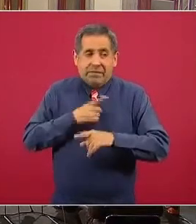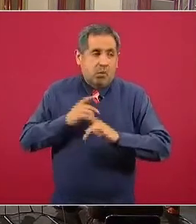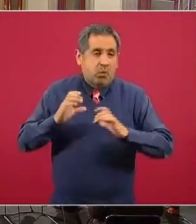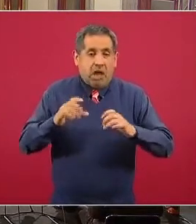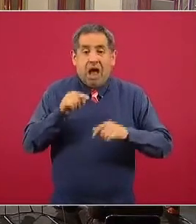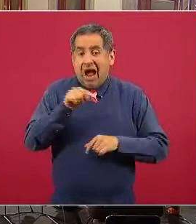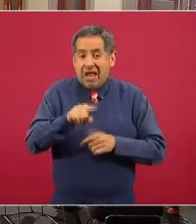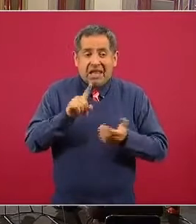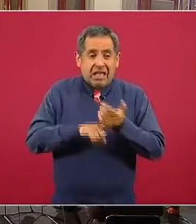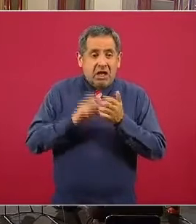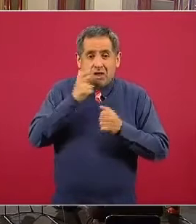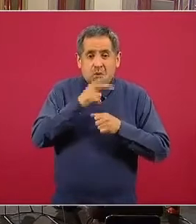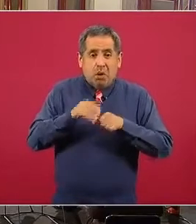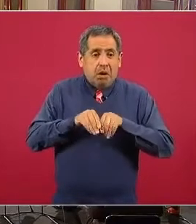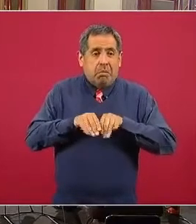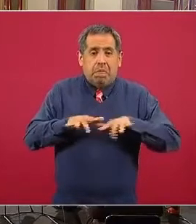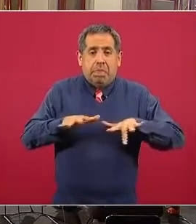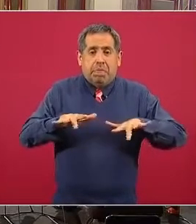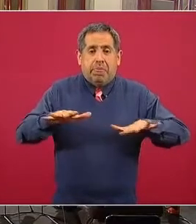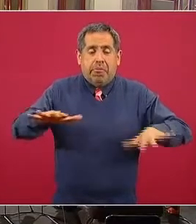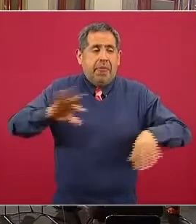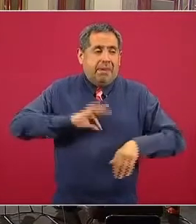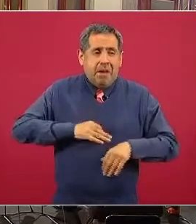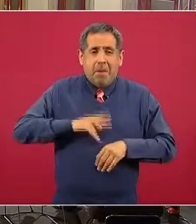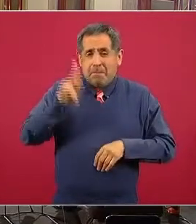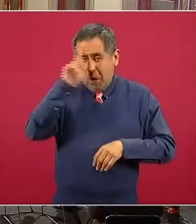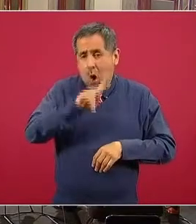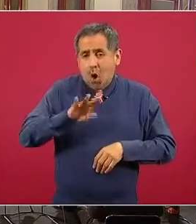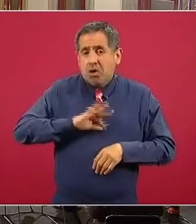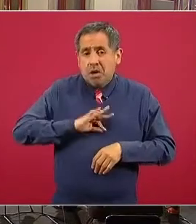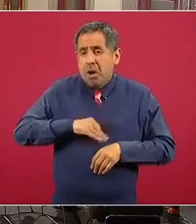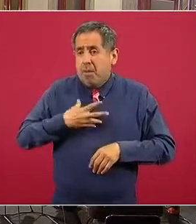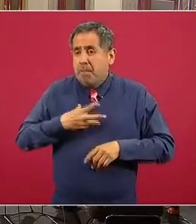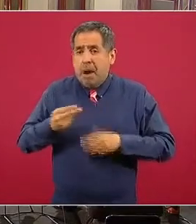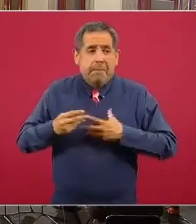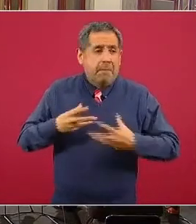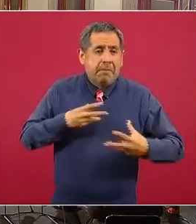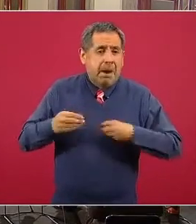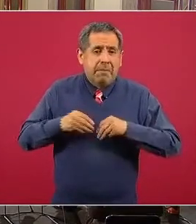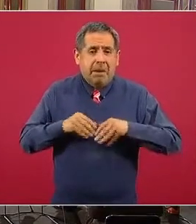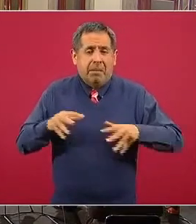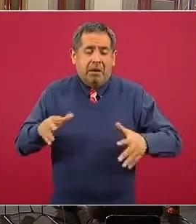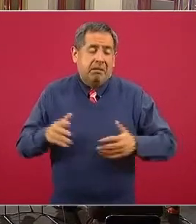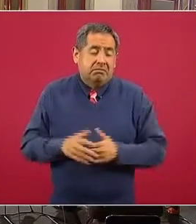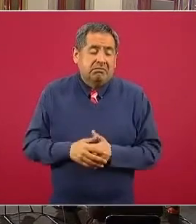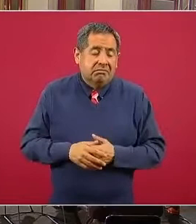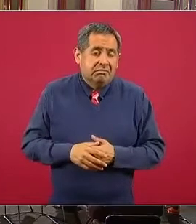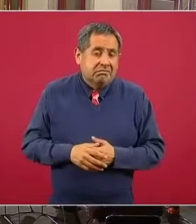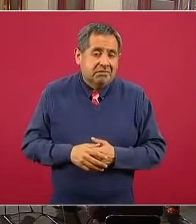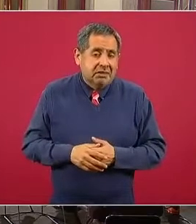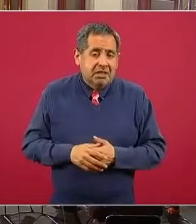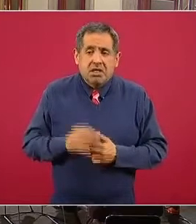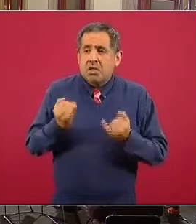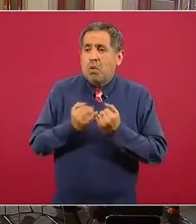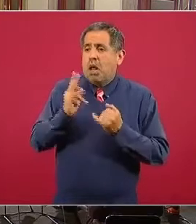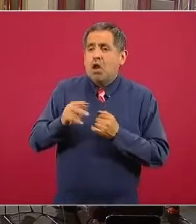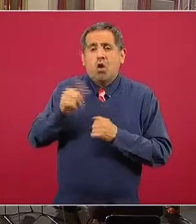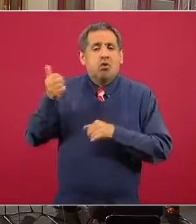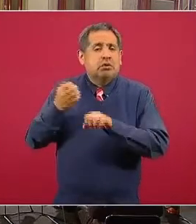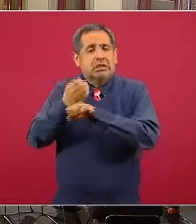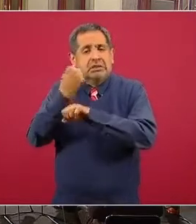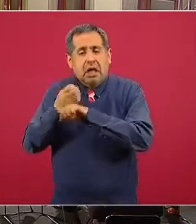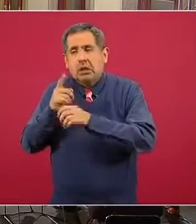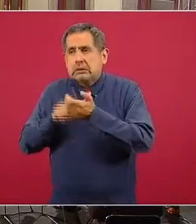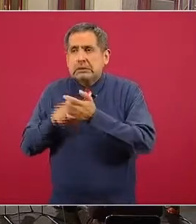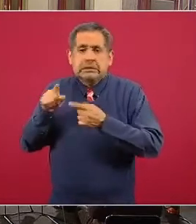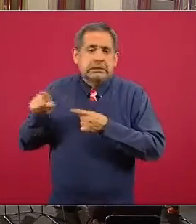la transmisión se está incrementando. Así como en un momento sucedió en muchas otras entidades federativas, inclusive